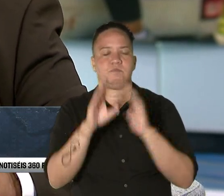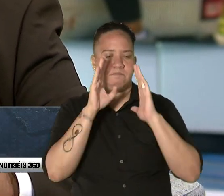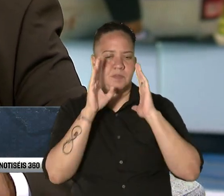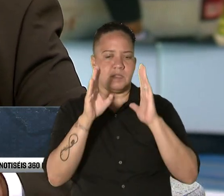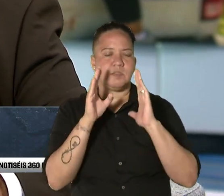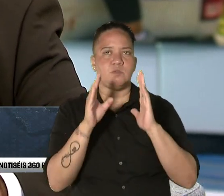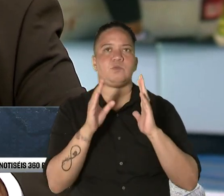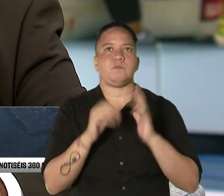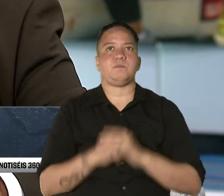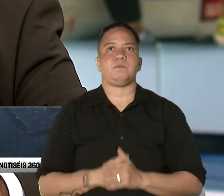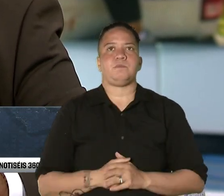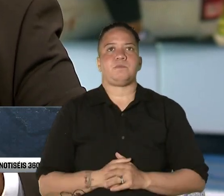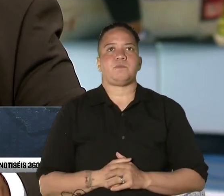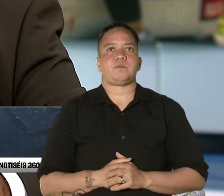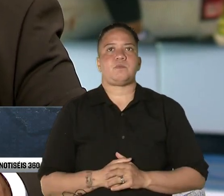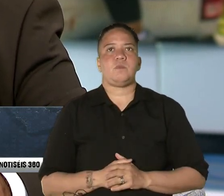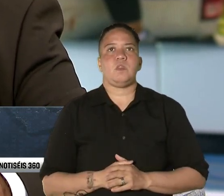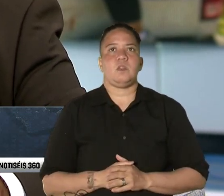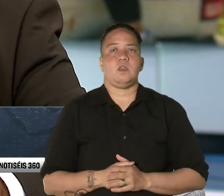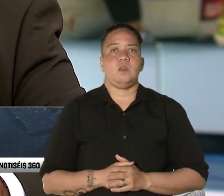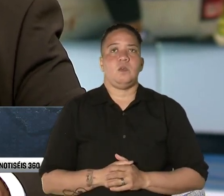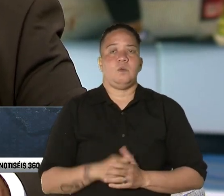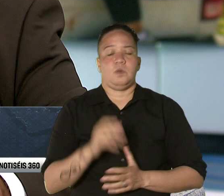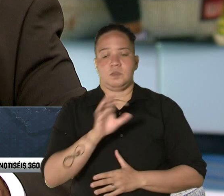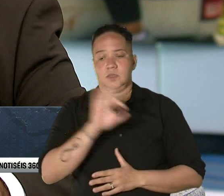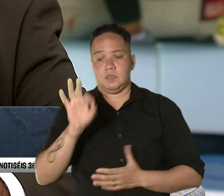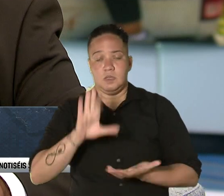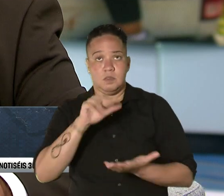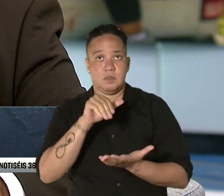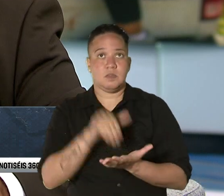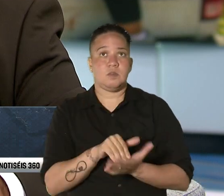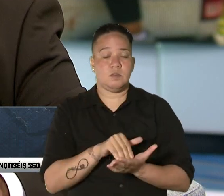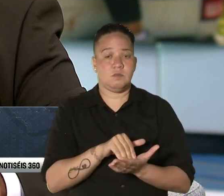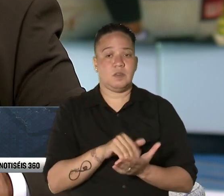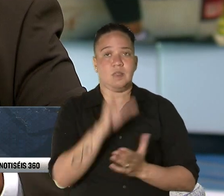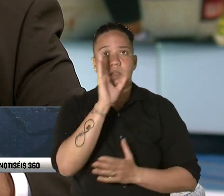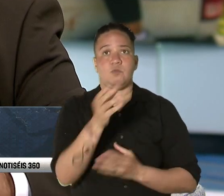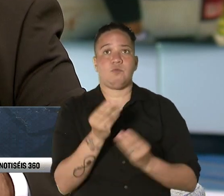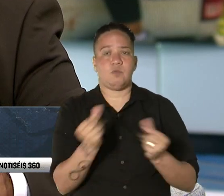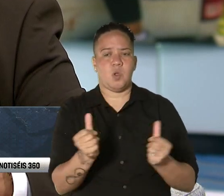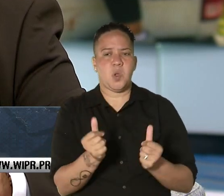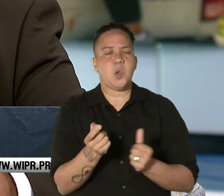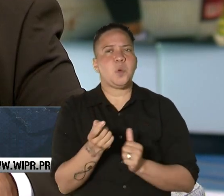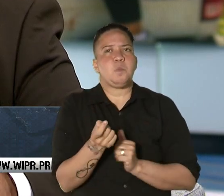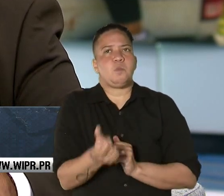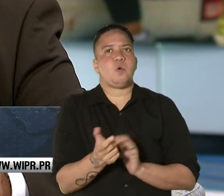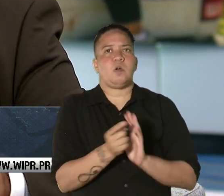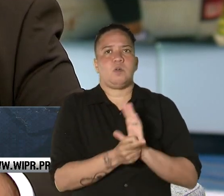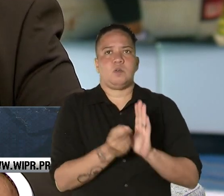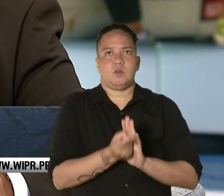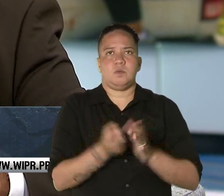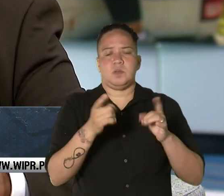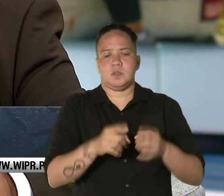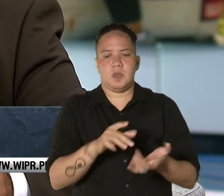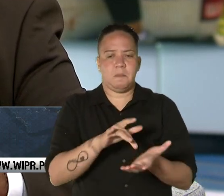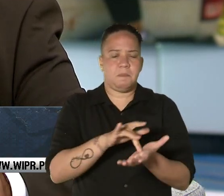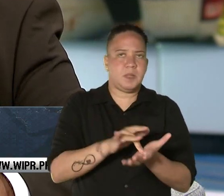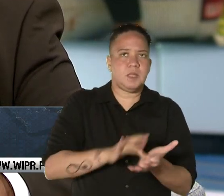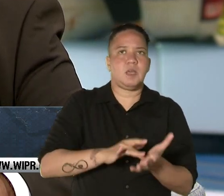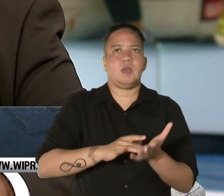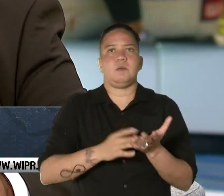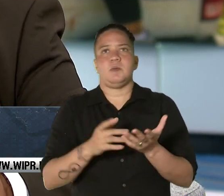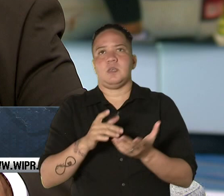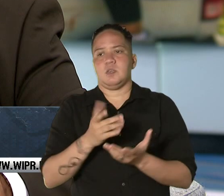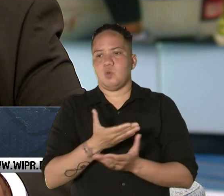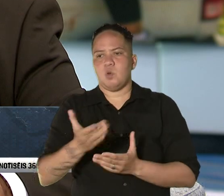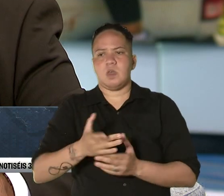con la designación de Puerto Rico como Job del Caribe de Aries se logrará que A pocas horas de que ocurra un desastre los medicamentos y suministros de primera